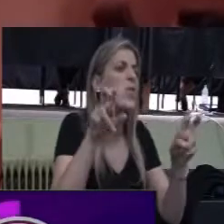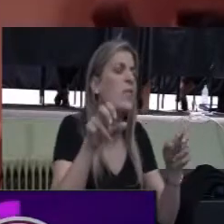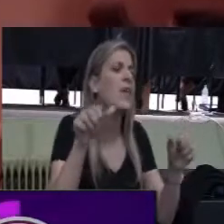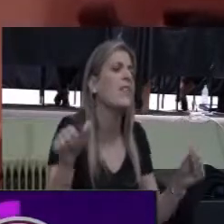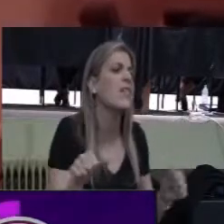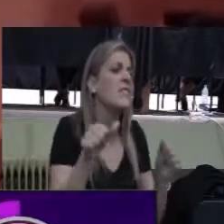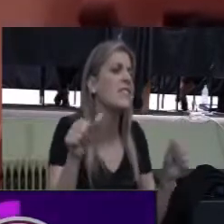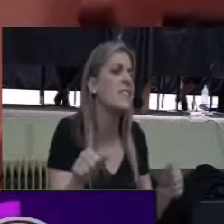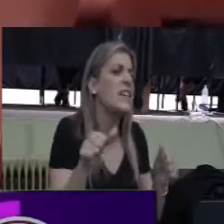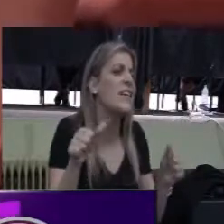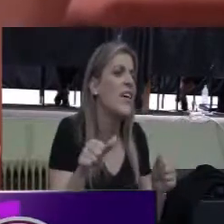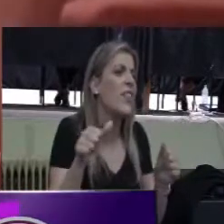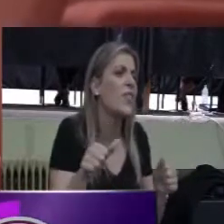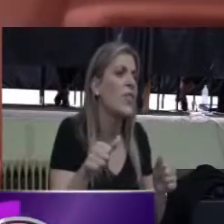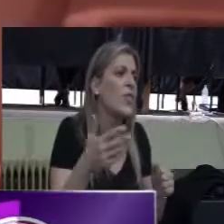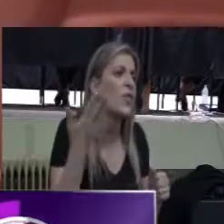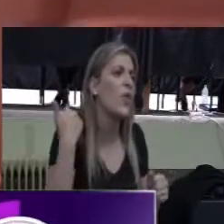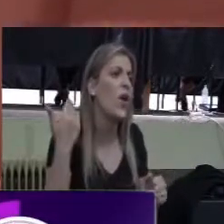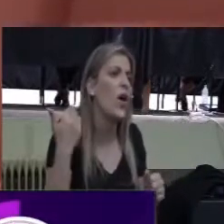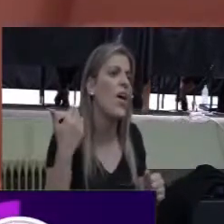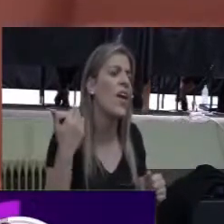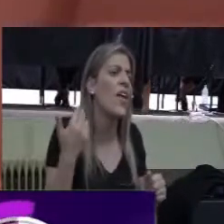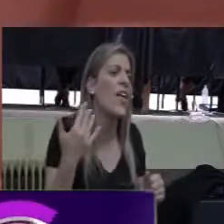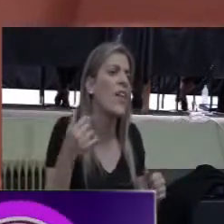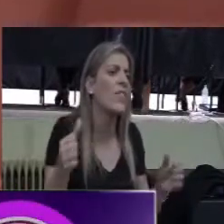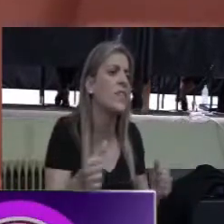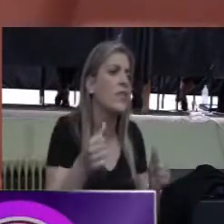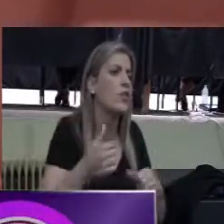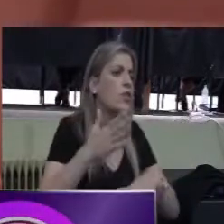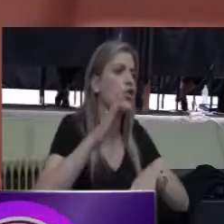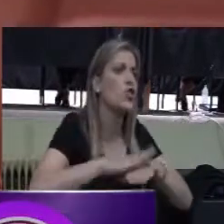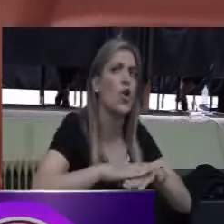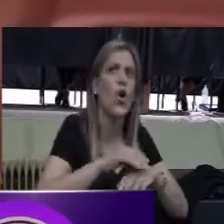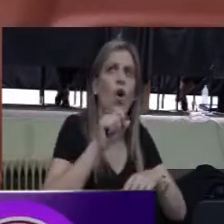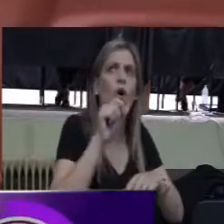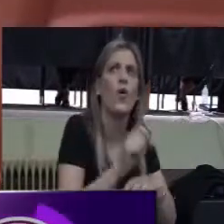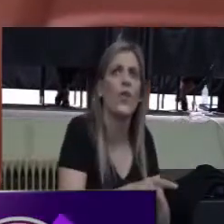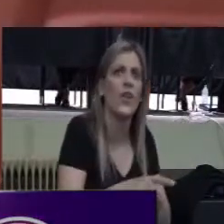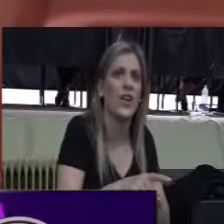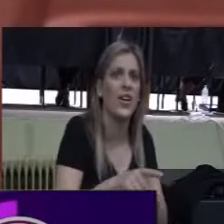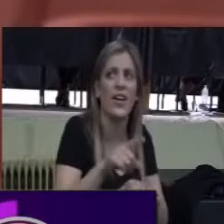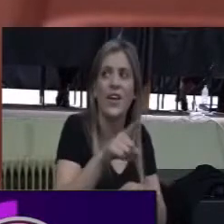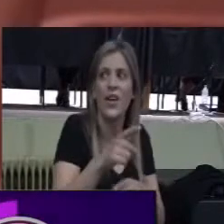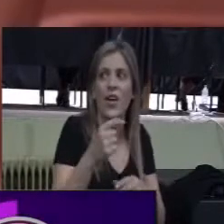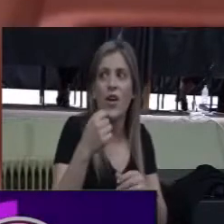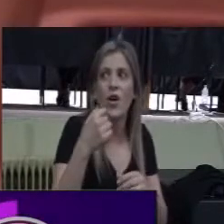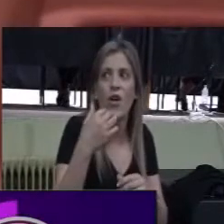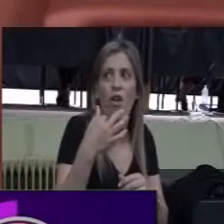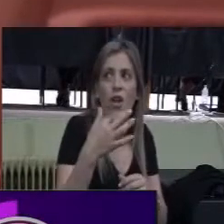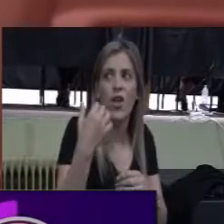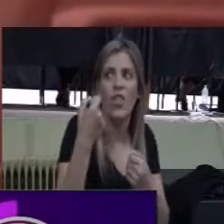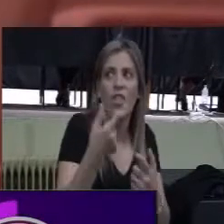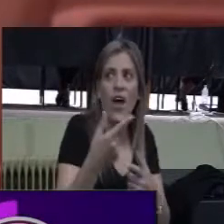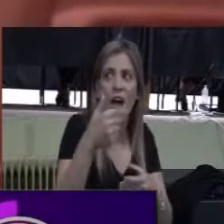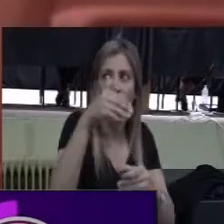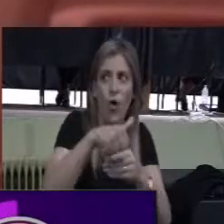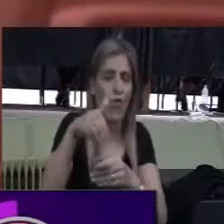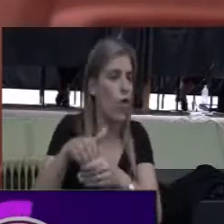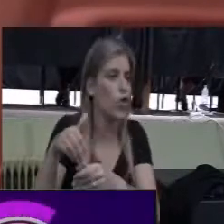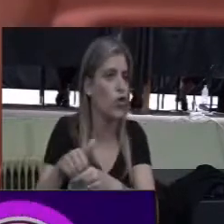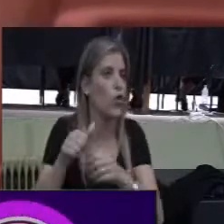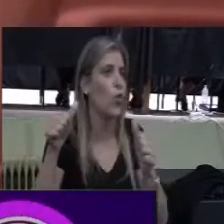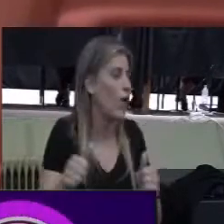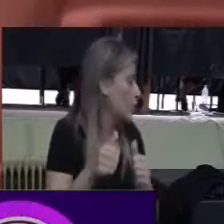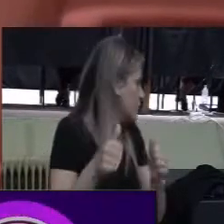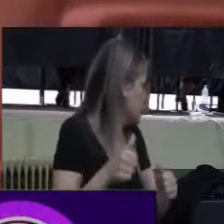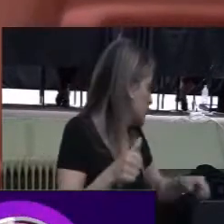legislativo, haya mujeres tan bien preparadas que realmente son ejemplo y la podemos admirar por su labor, cuando hace